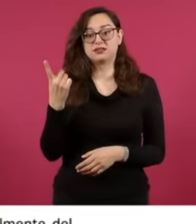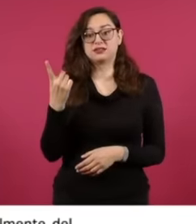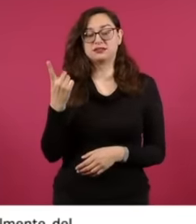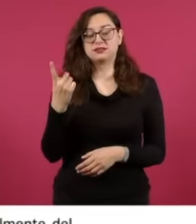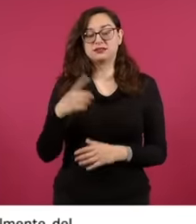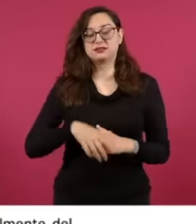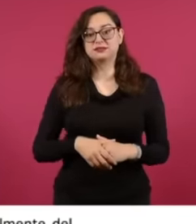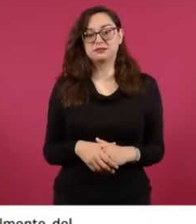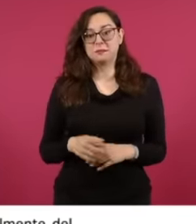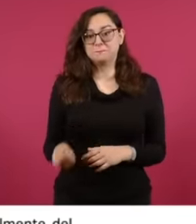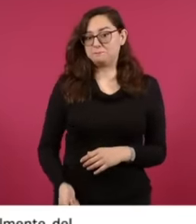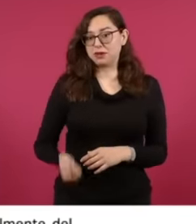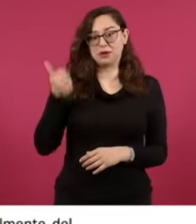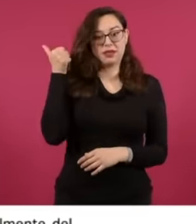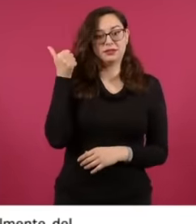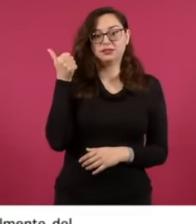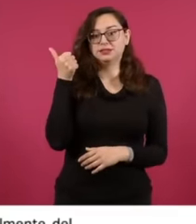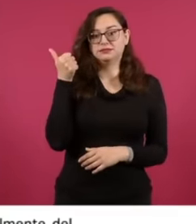Es histórico.